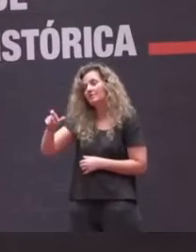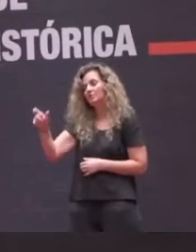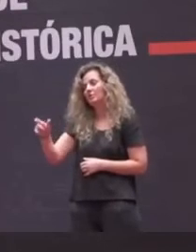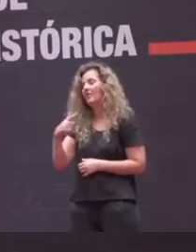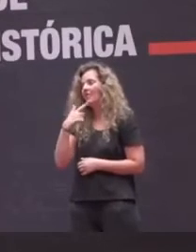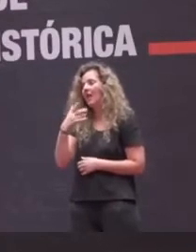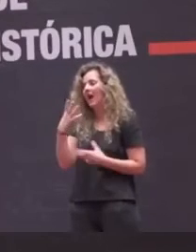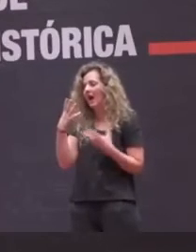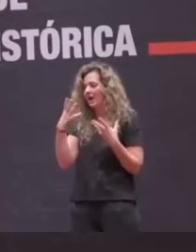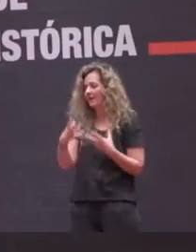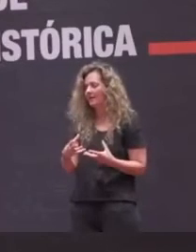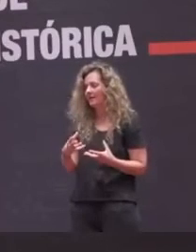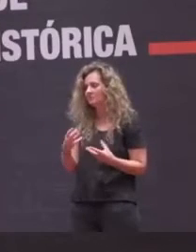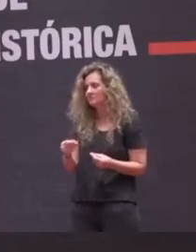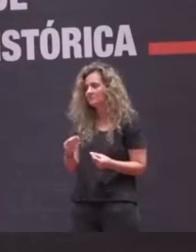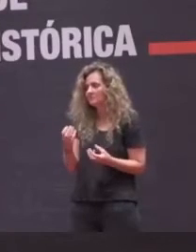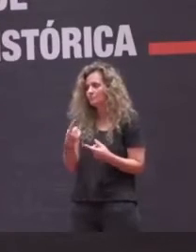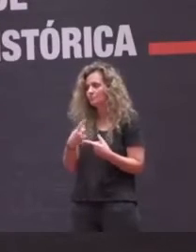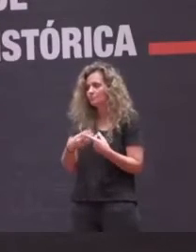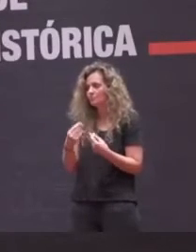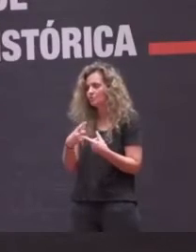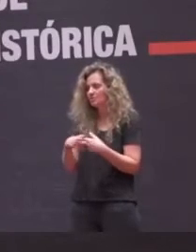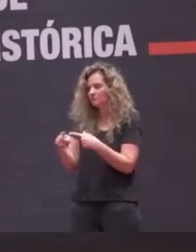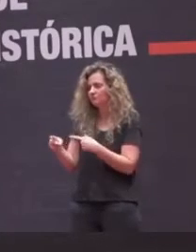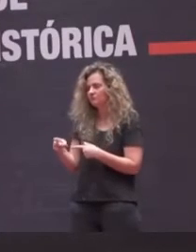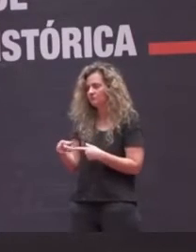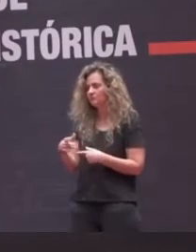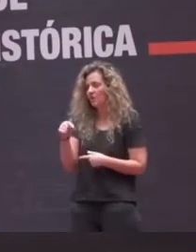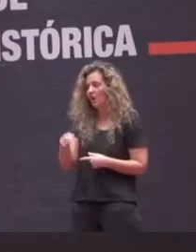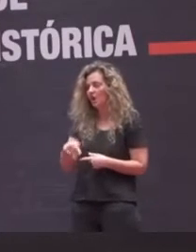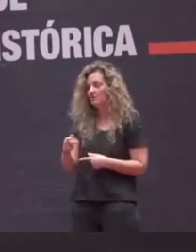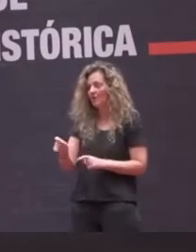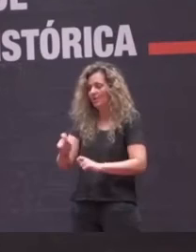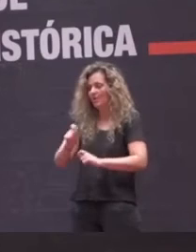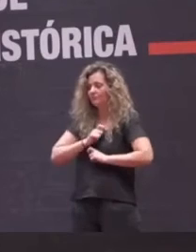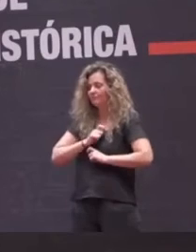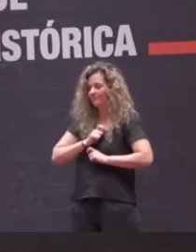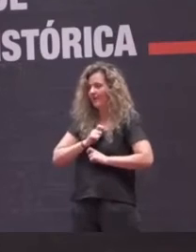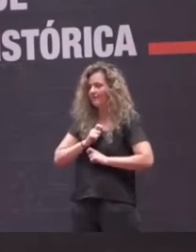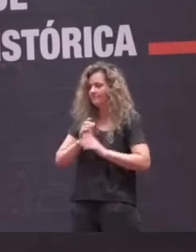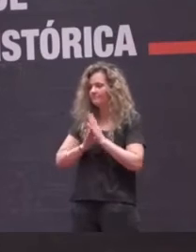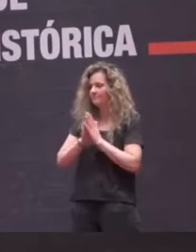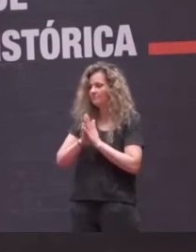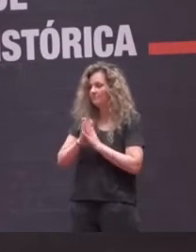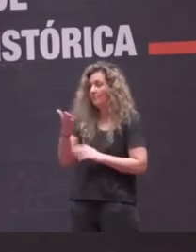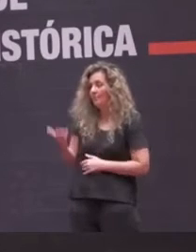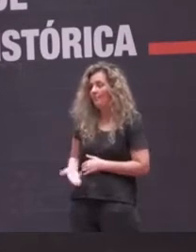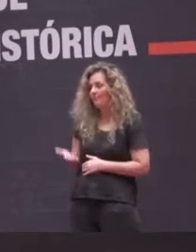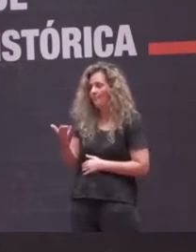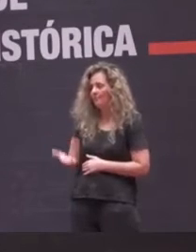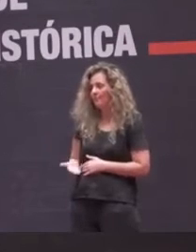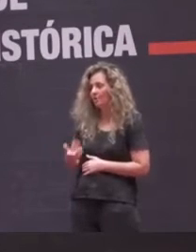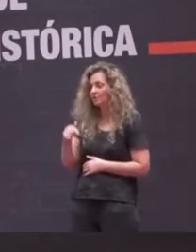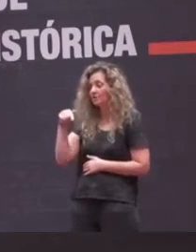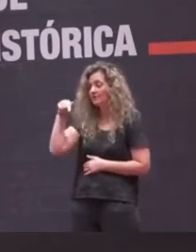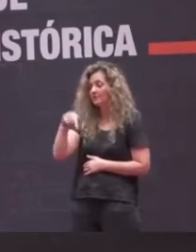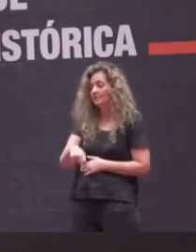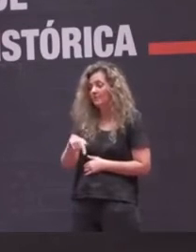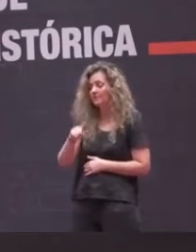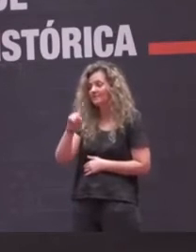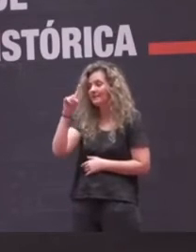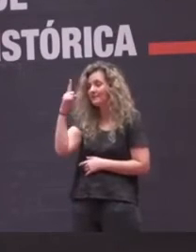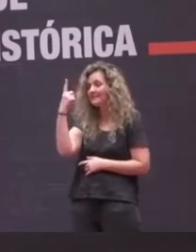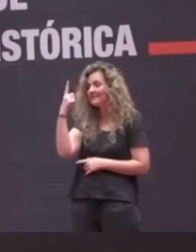logo moitísimas. E isto é un balón de oxíxeno moi importante por unha cuestión, porque esta primeira